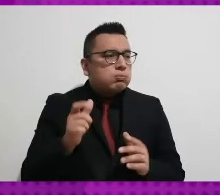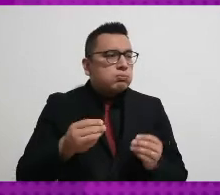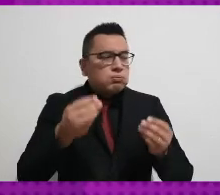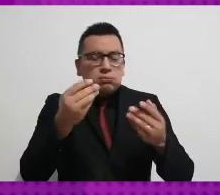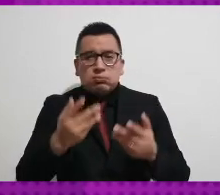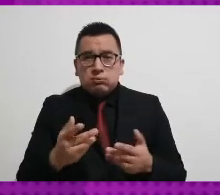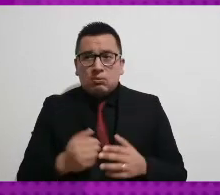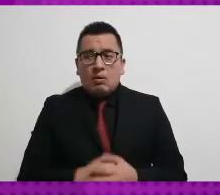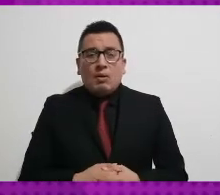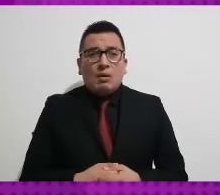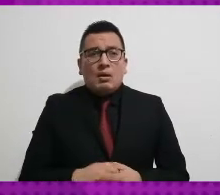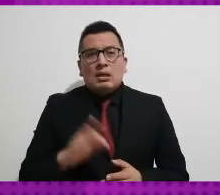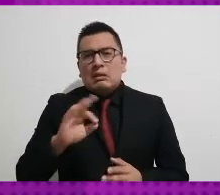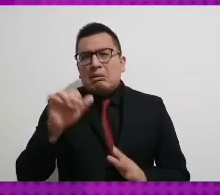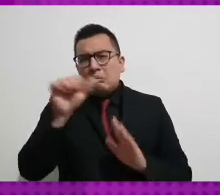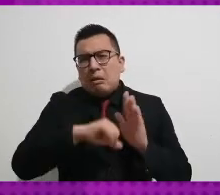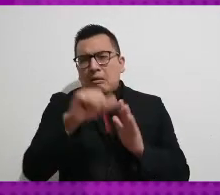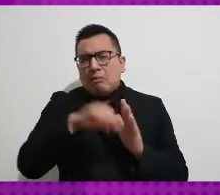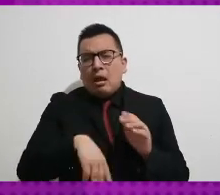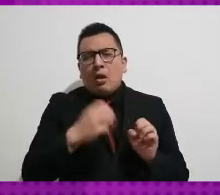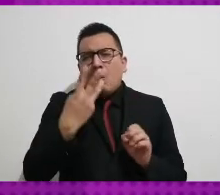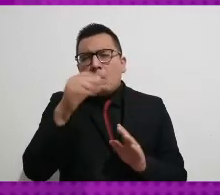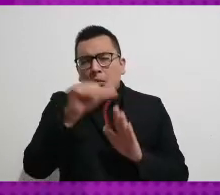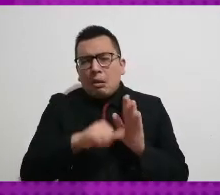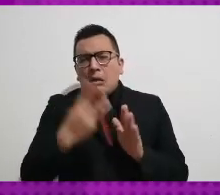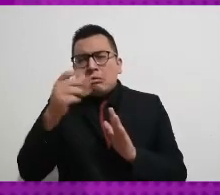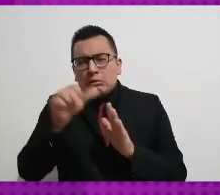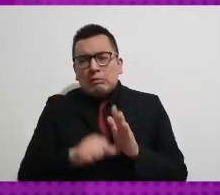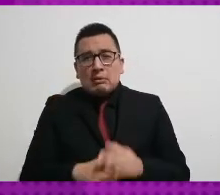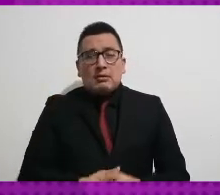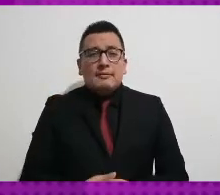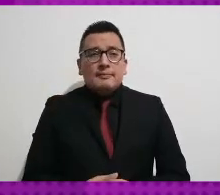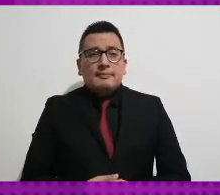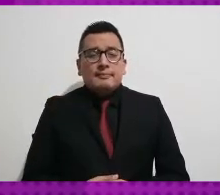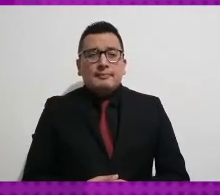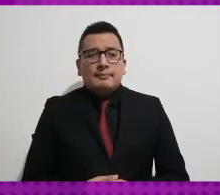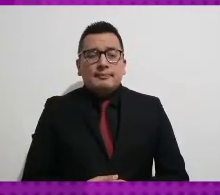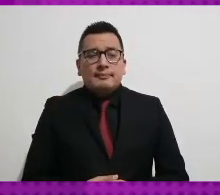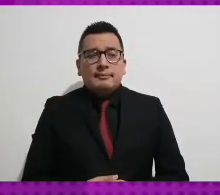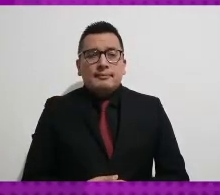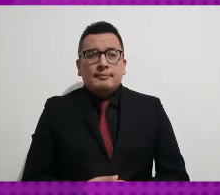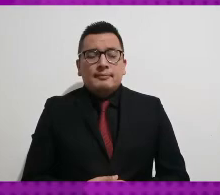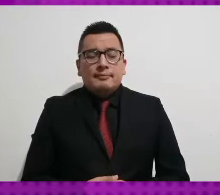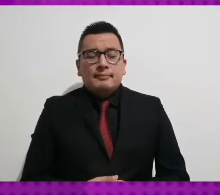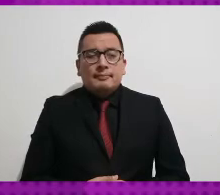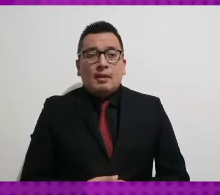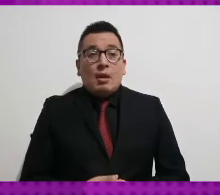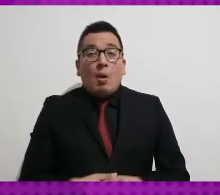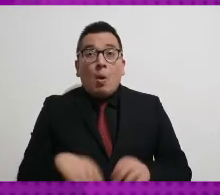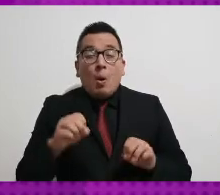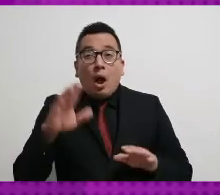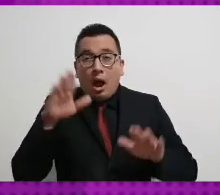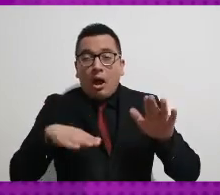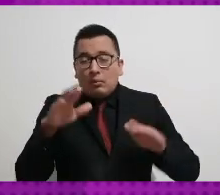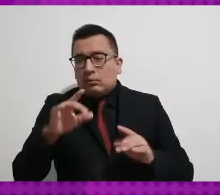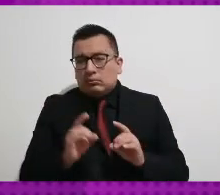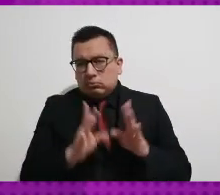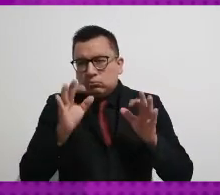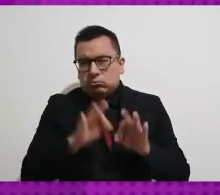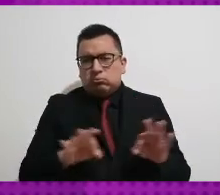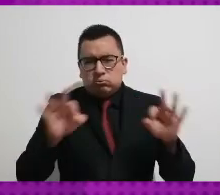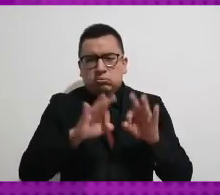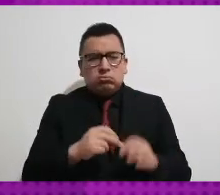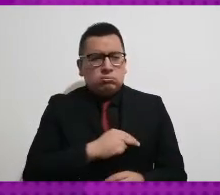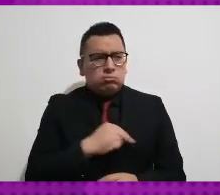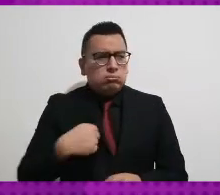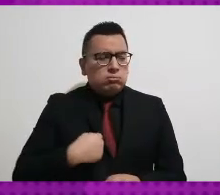propio instituto, ya sea de manera mensual o trimestral. Y eventos específicos, no es necesario que se cierren periodos, se puede hacer en